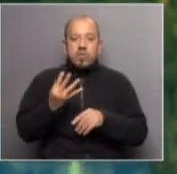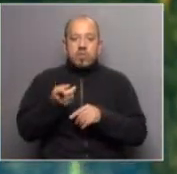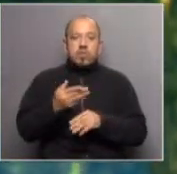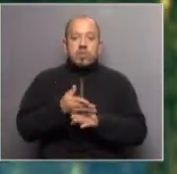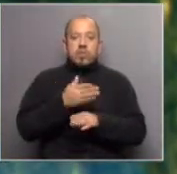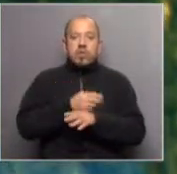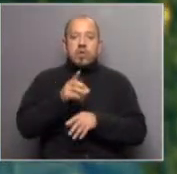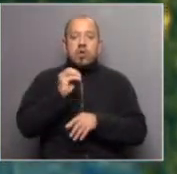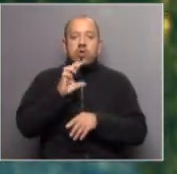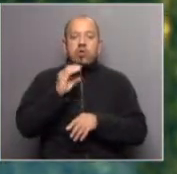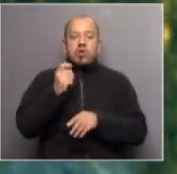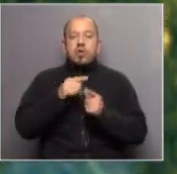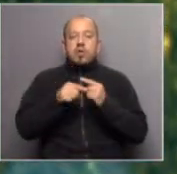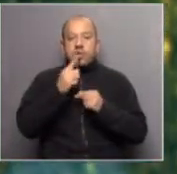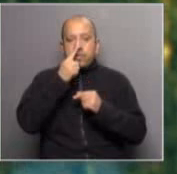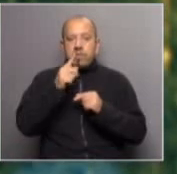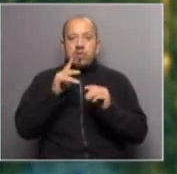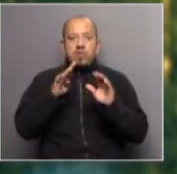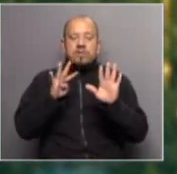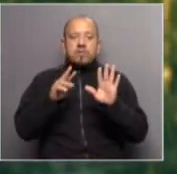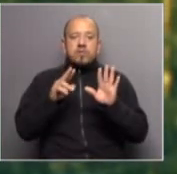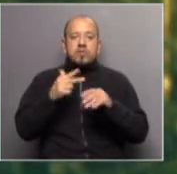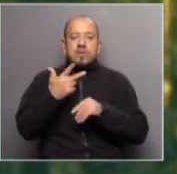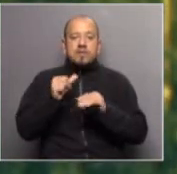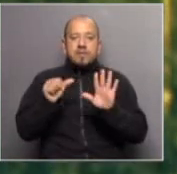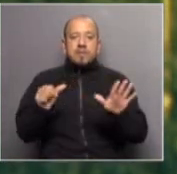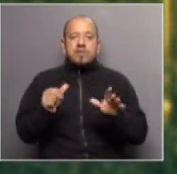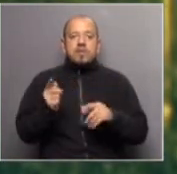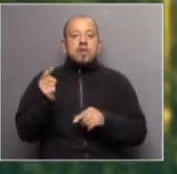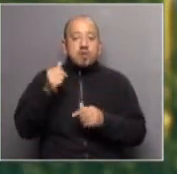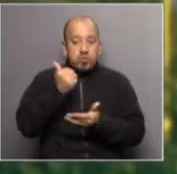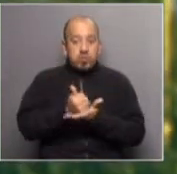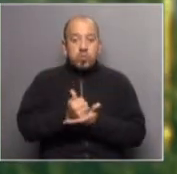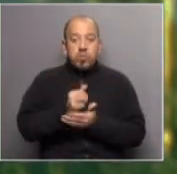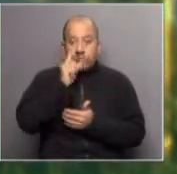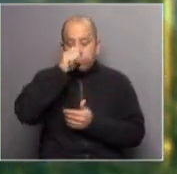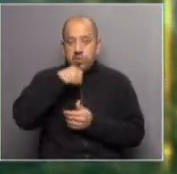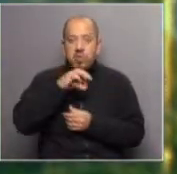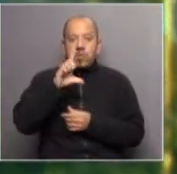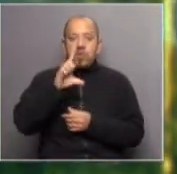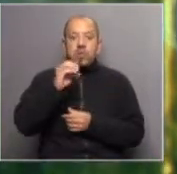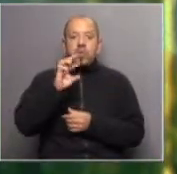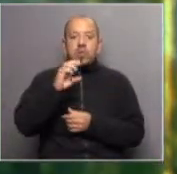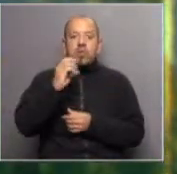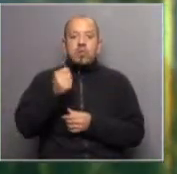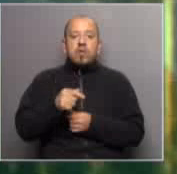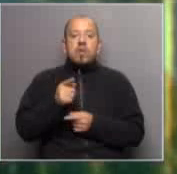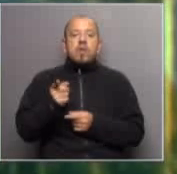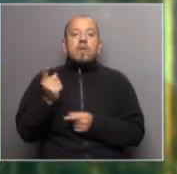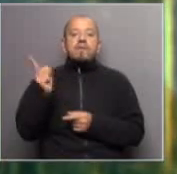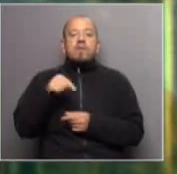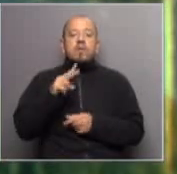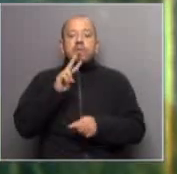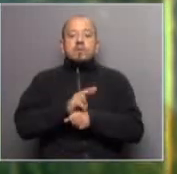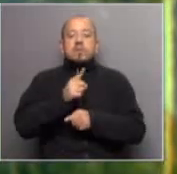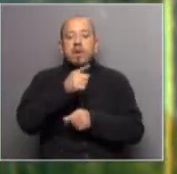asesinado, él fue asesinado en 1936, estuvo Federico García Lorca por Montevideo. Lo que venía a hacer era una visita a